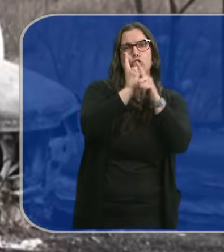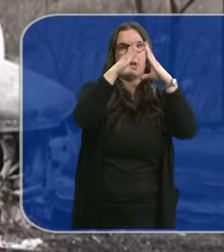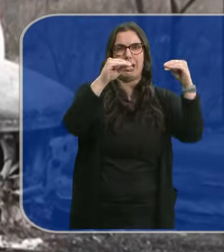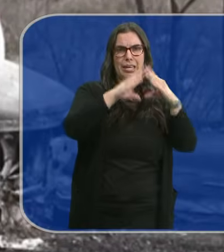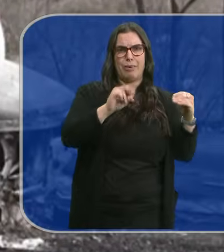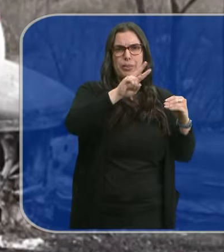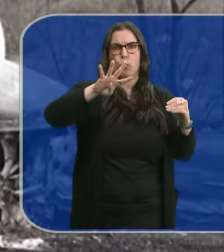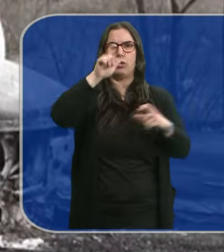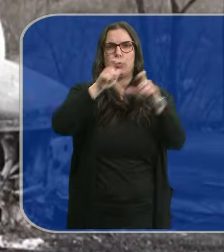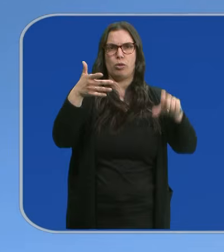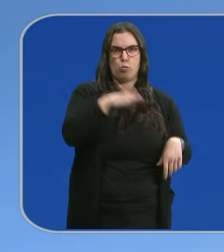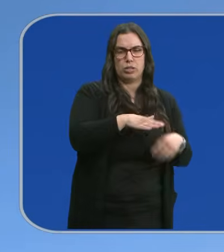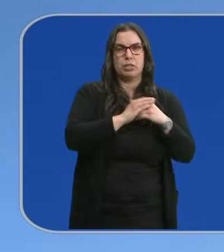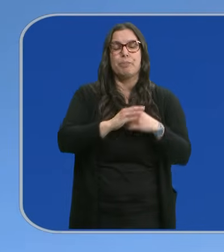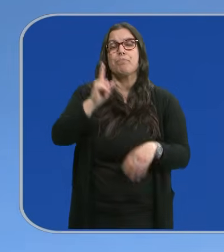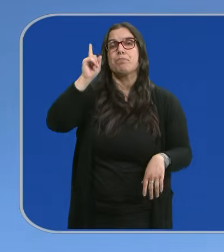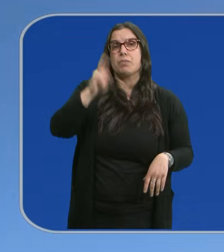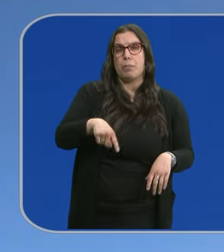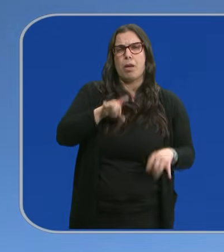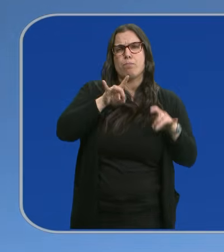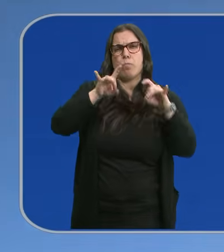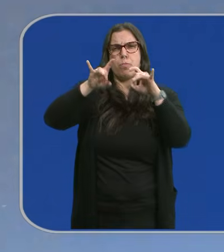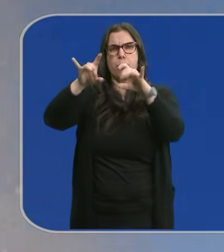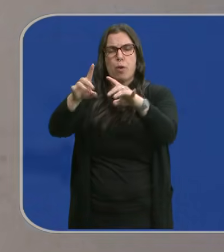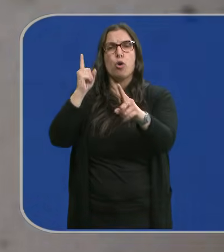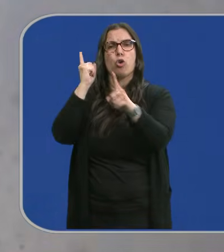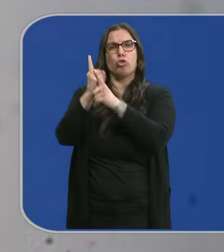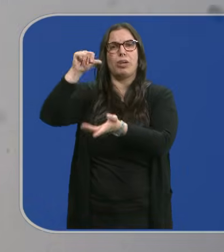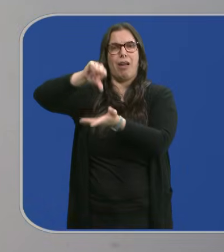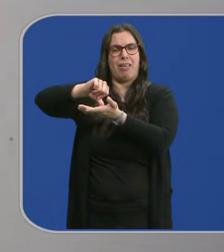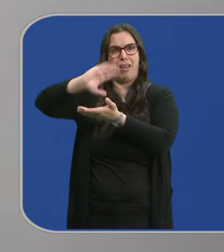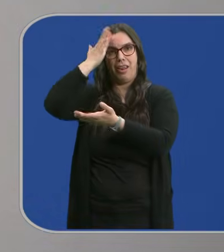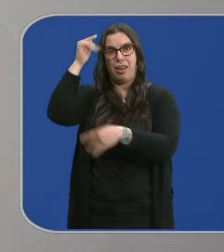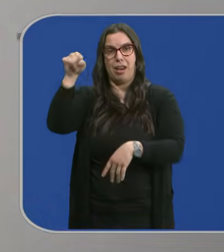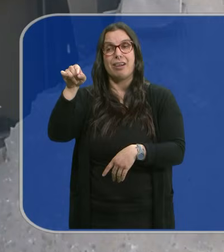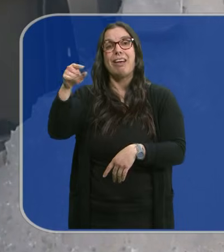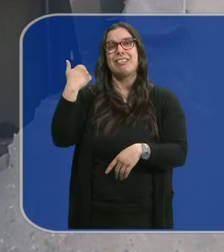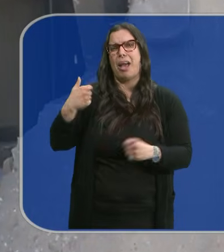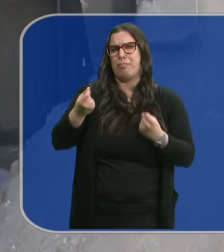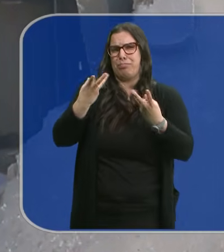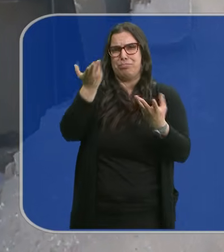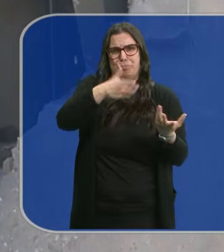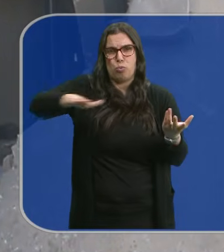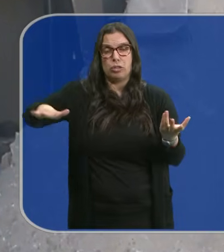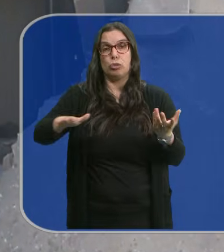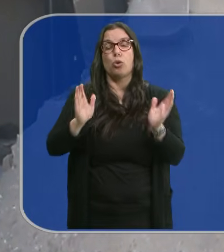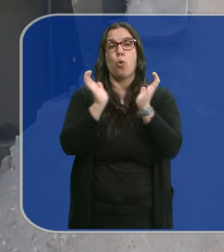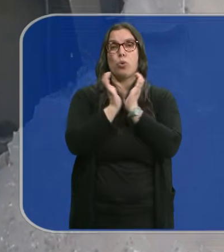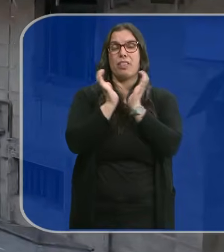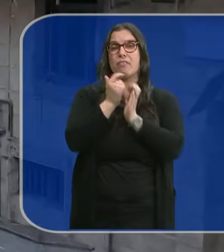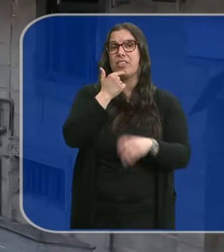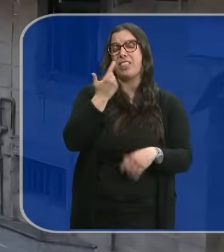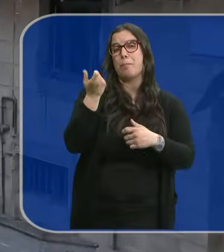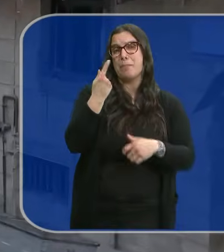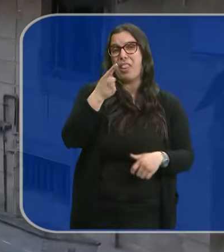Líbano, 24 personas han muerto. También ha bombardeado Teherán. Una guerra que ya se ha cobrado miles de vidas. UNICEF calcula